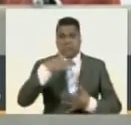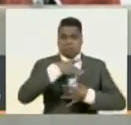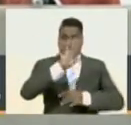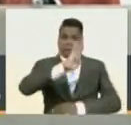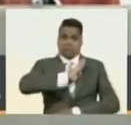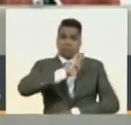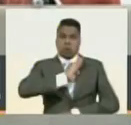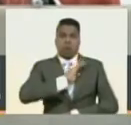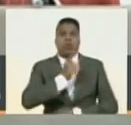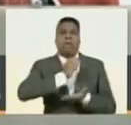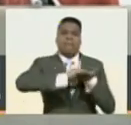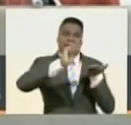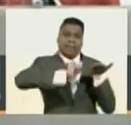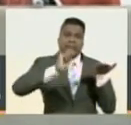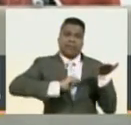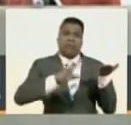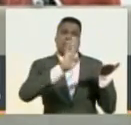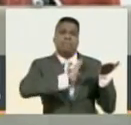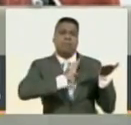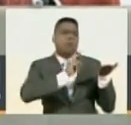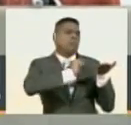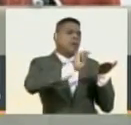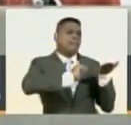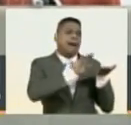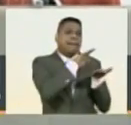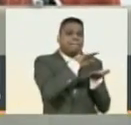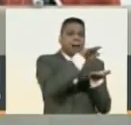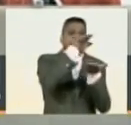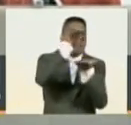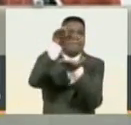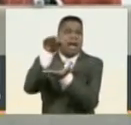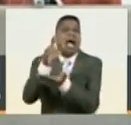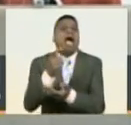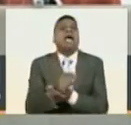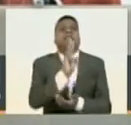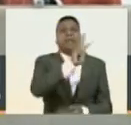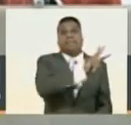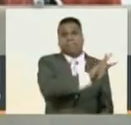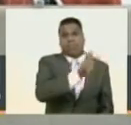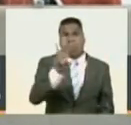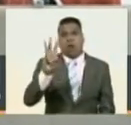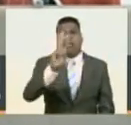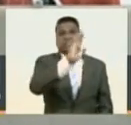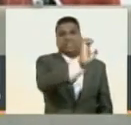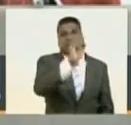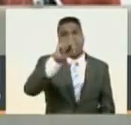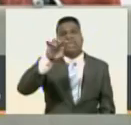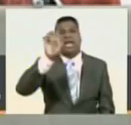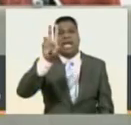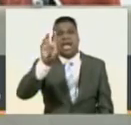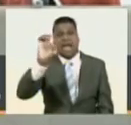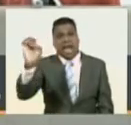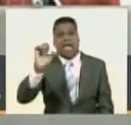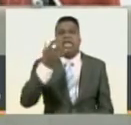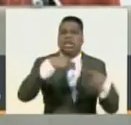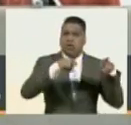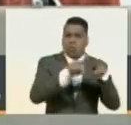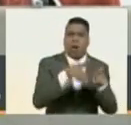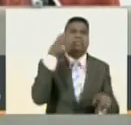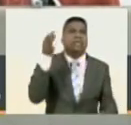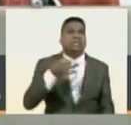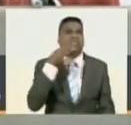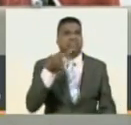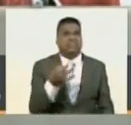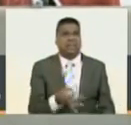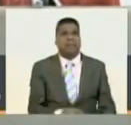deben inscribir sus candidaturas en el portal del Consejo Nacional Electoral como siempre y tradicionalmente se ha hecho